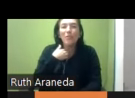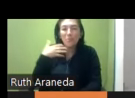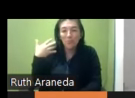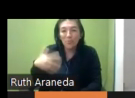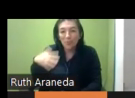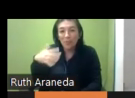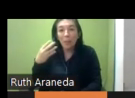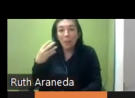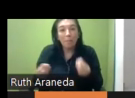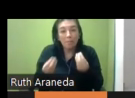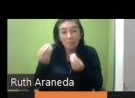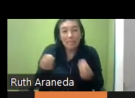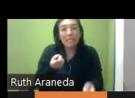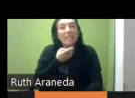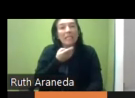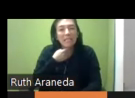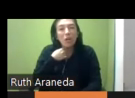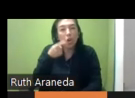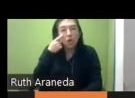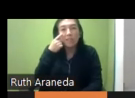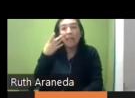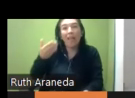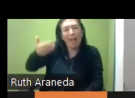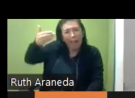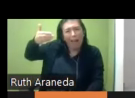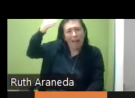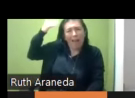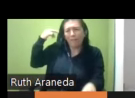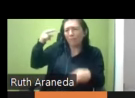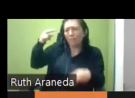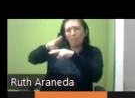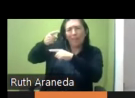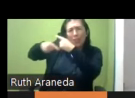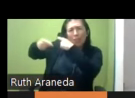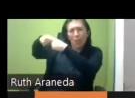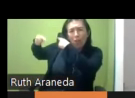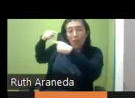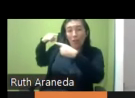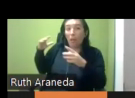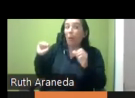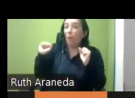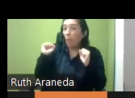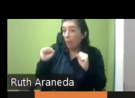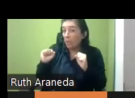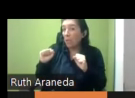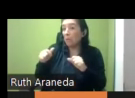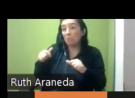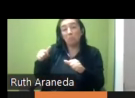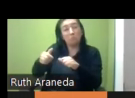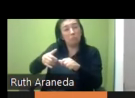es el interés por conocer el pasado. El pasado que puede ser muy remoto,